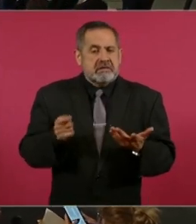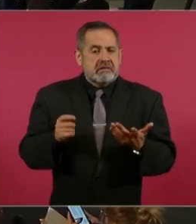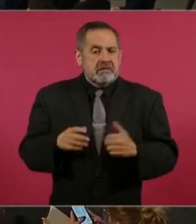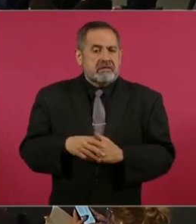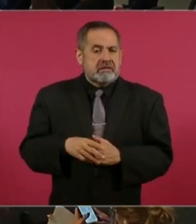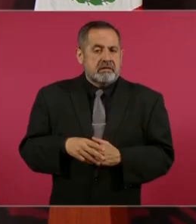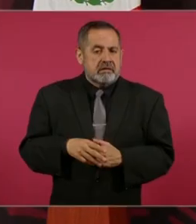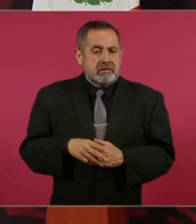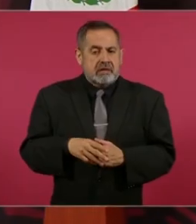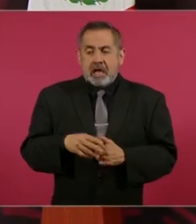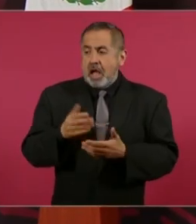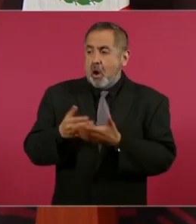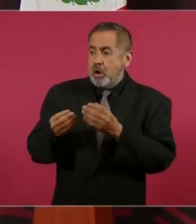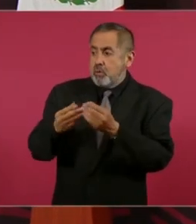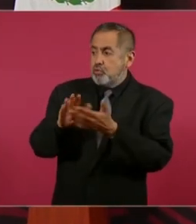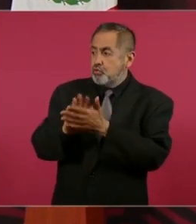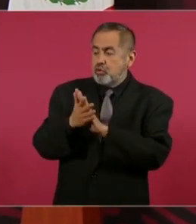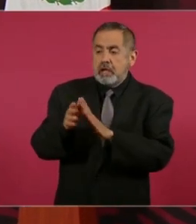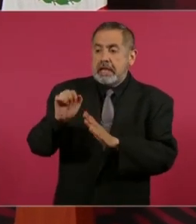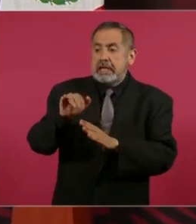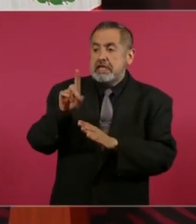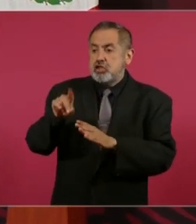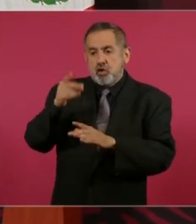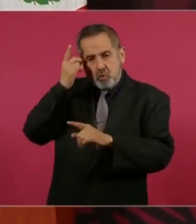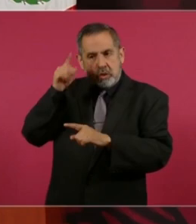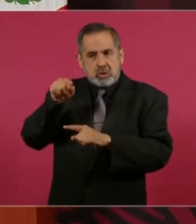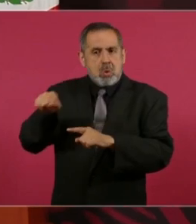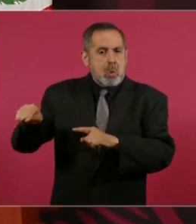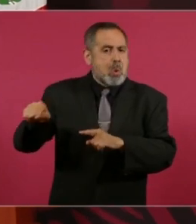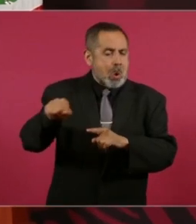se volvieron ejidatarios